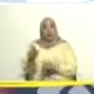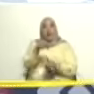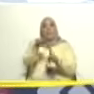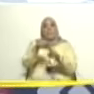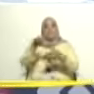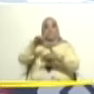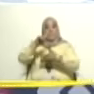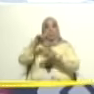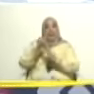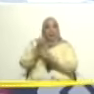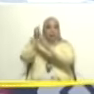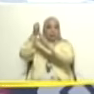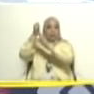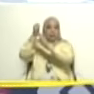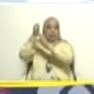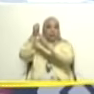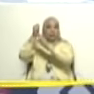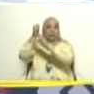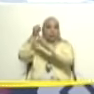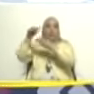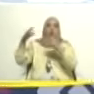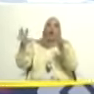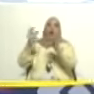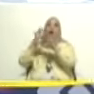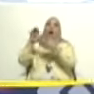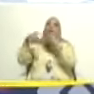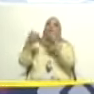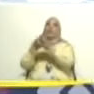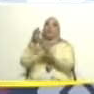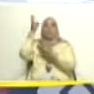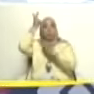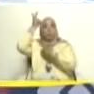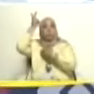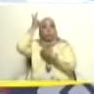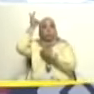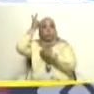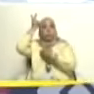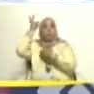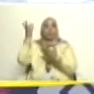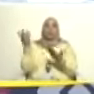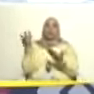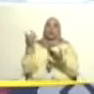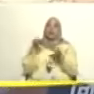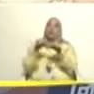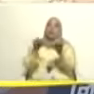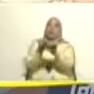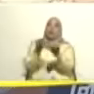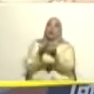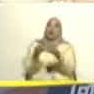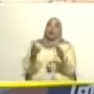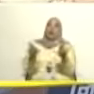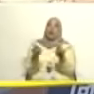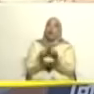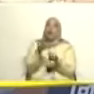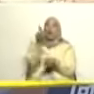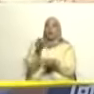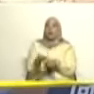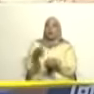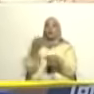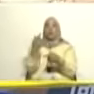América, a Junín y a Ayacucho. Sigue siendo Junín, Boyacá,